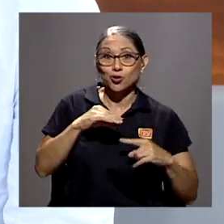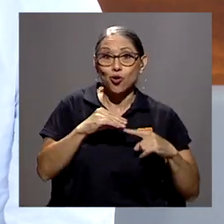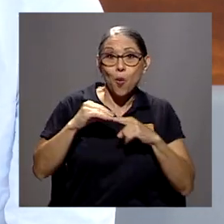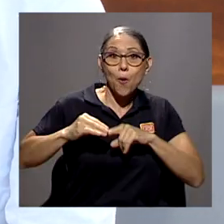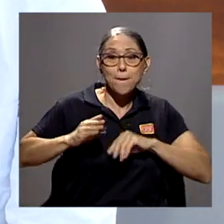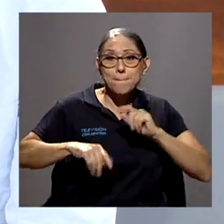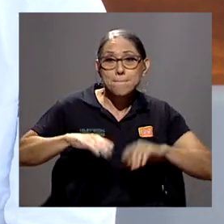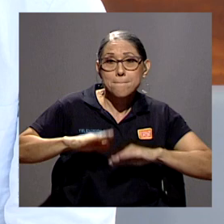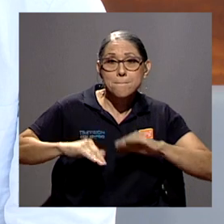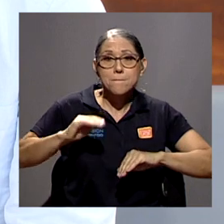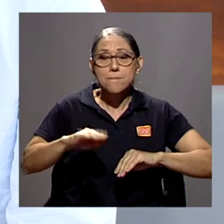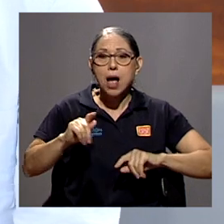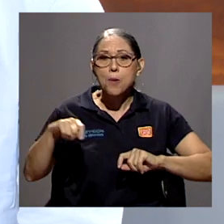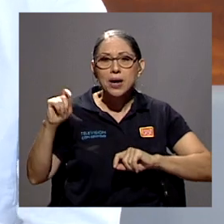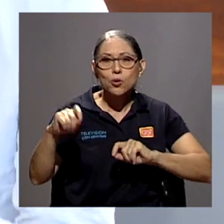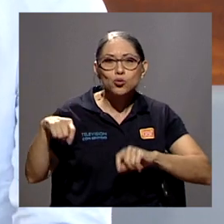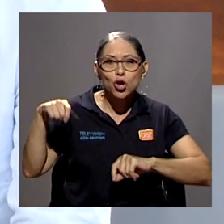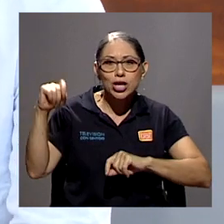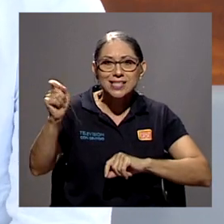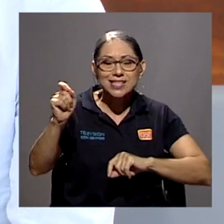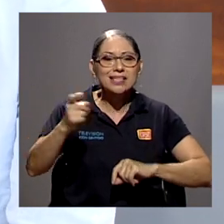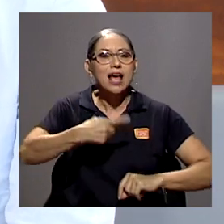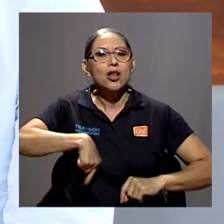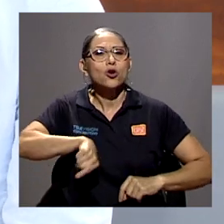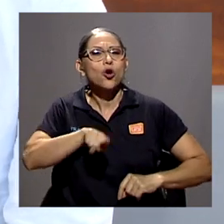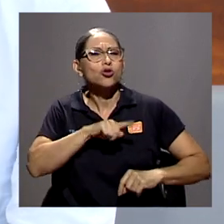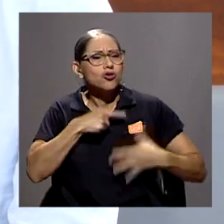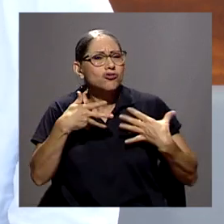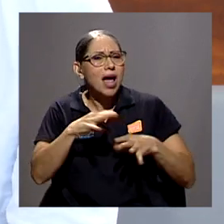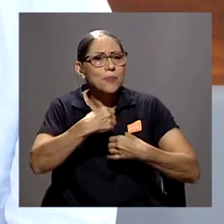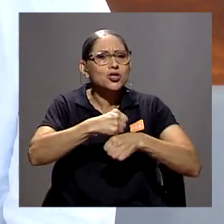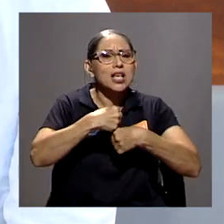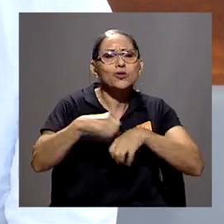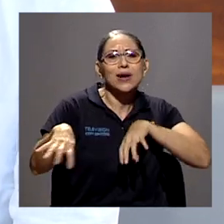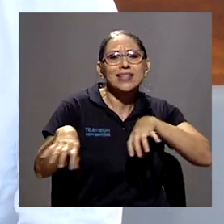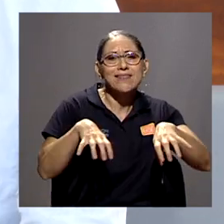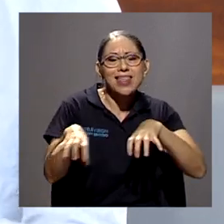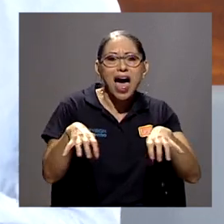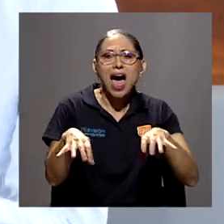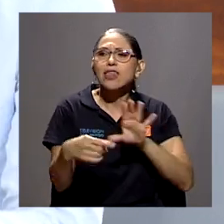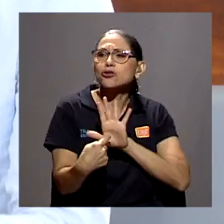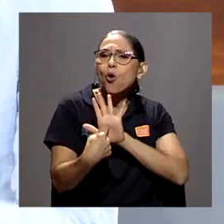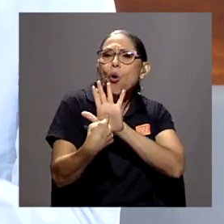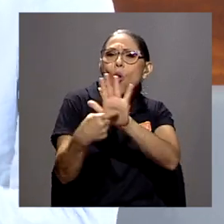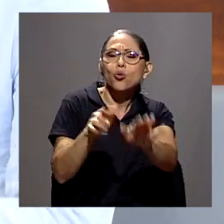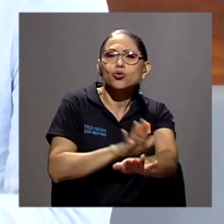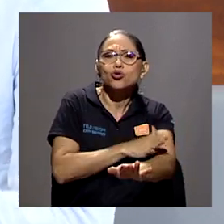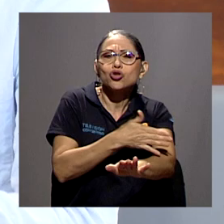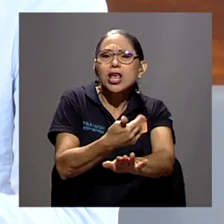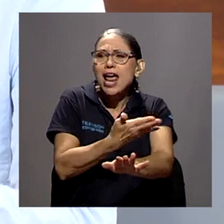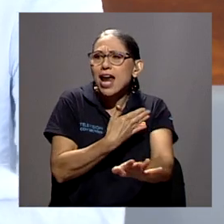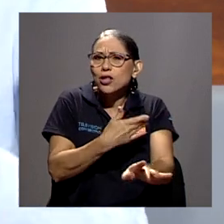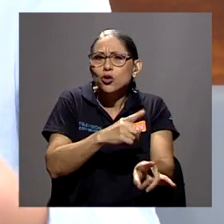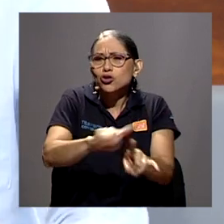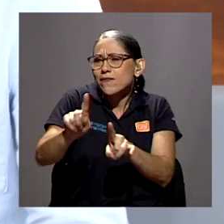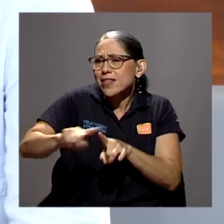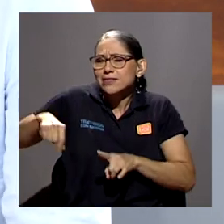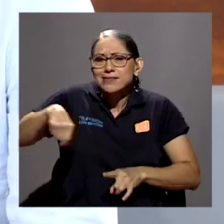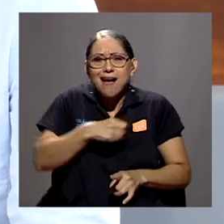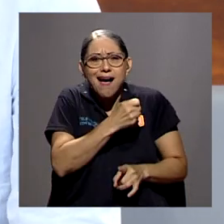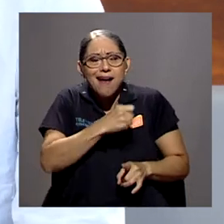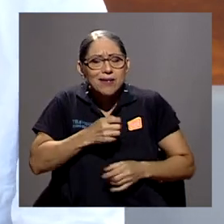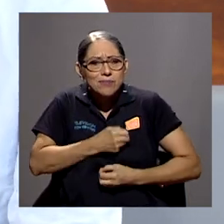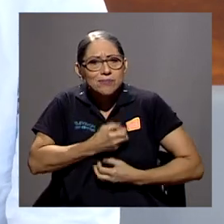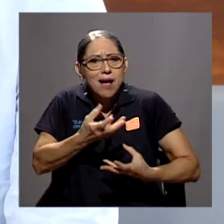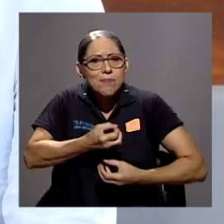hemos bueno uno como que hemos hecho actividades o conciertos o conciertos y piezas tenemos las hemos divulgado